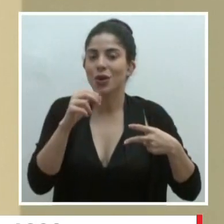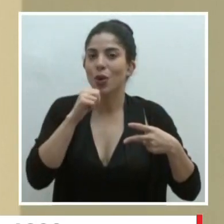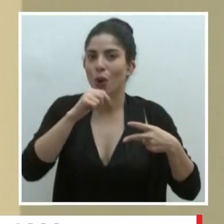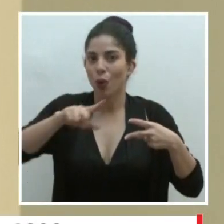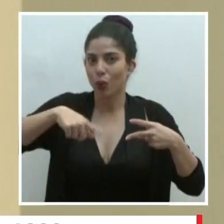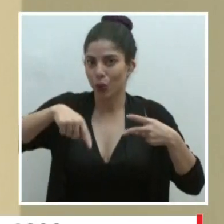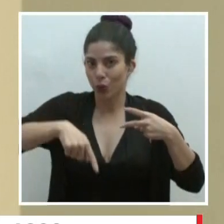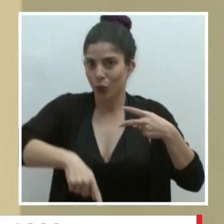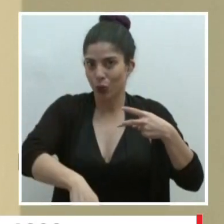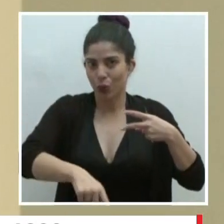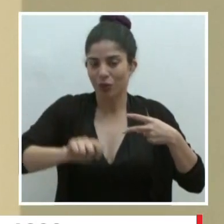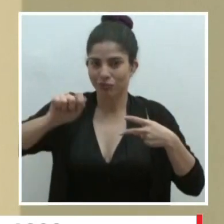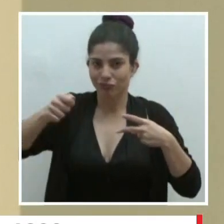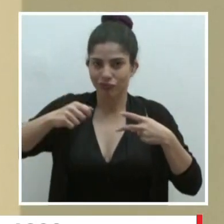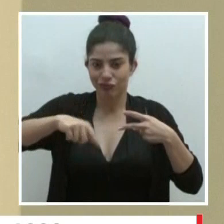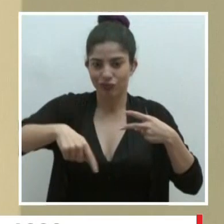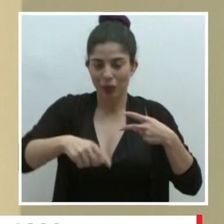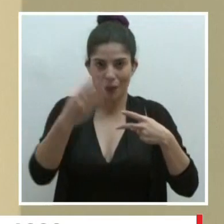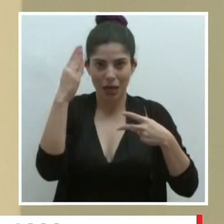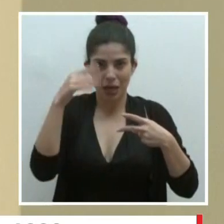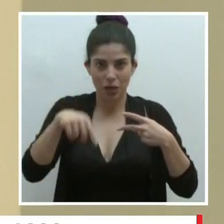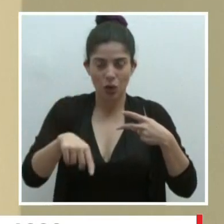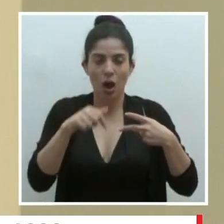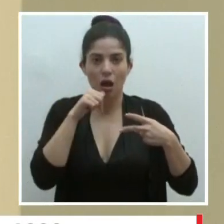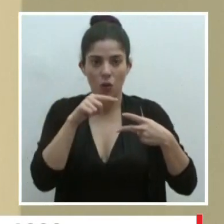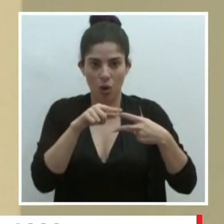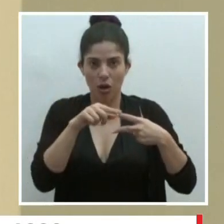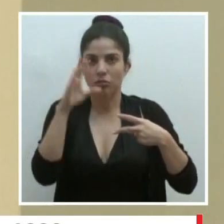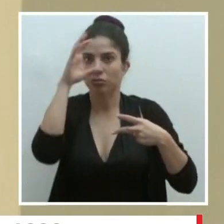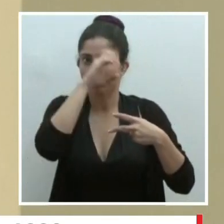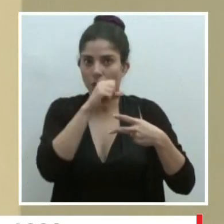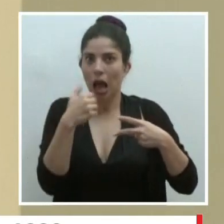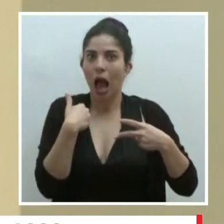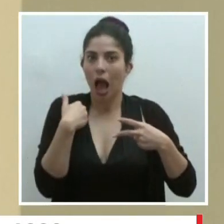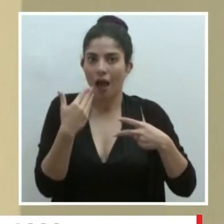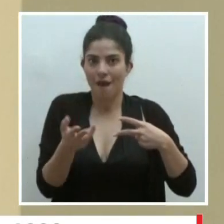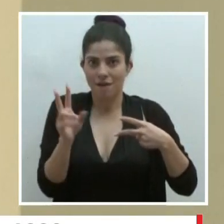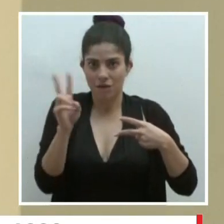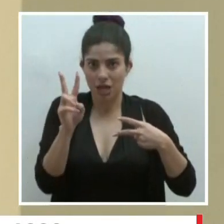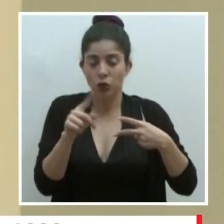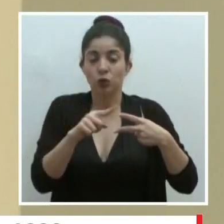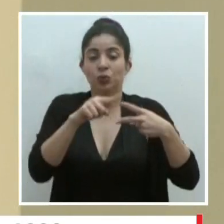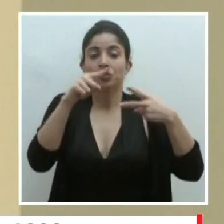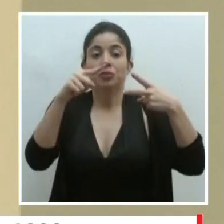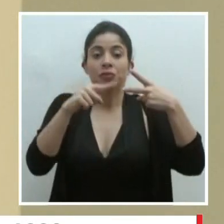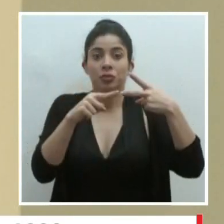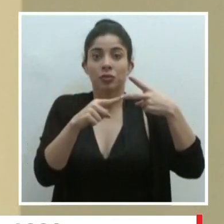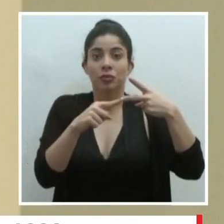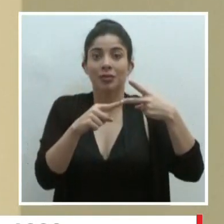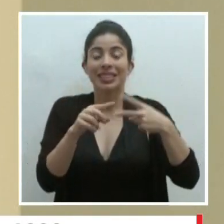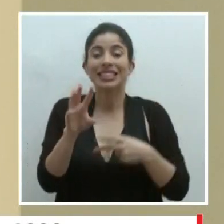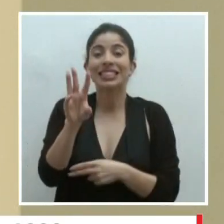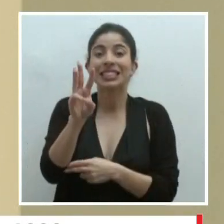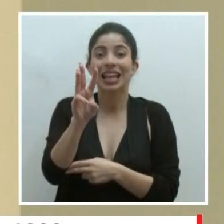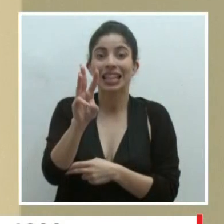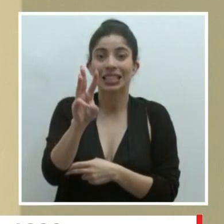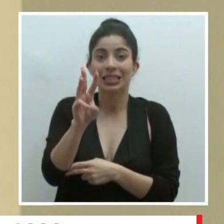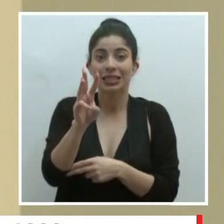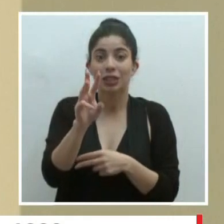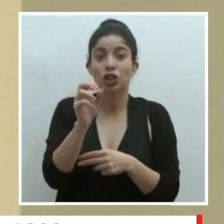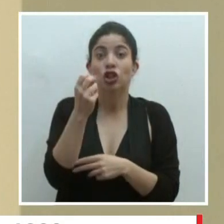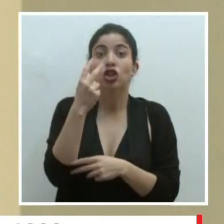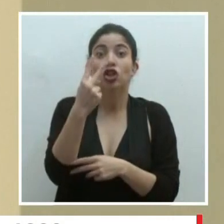que se tomaron del alcantarillado, y también con respecto a que habíamos tenido 6 hallazgos en las